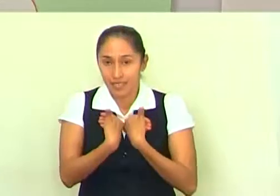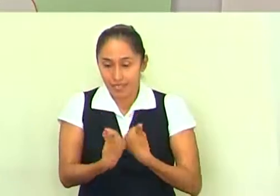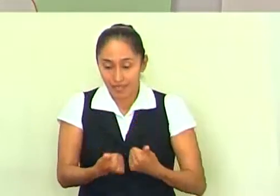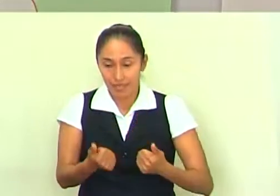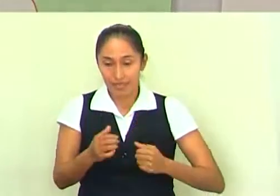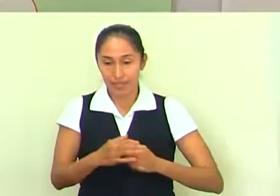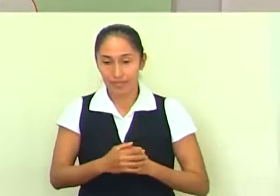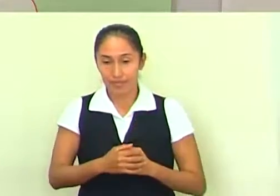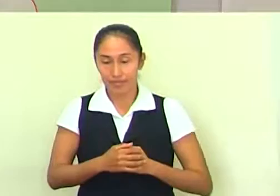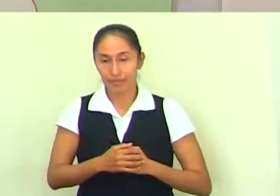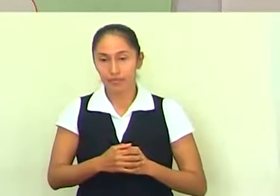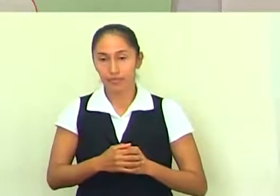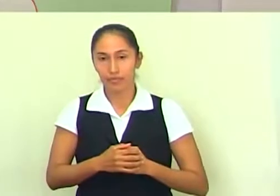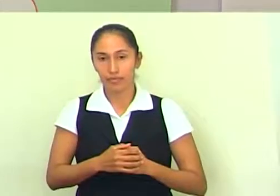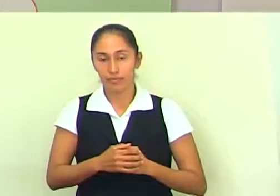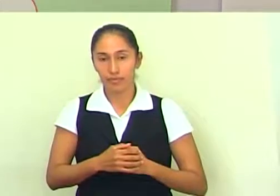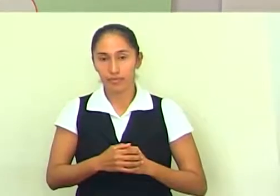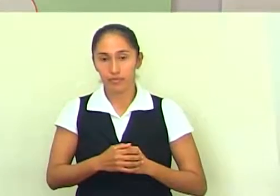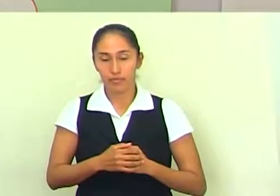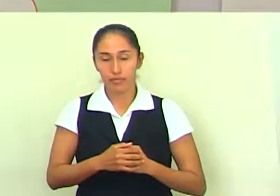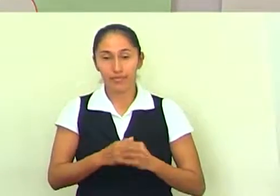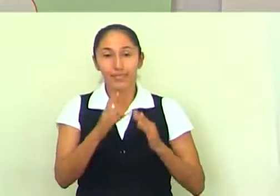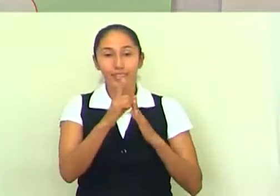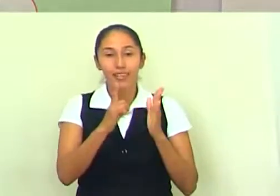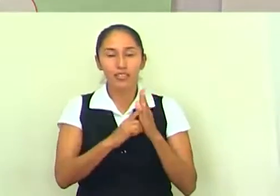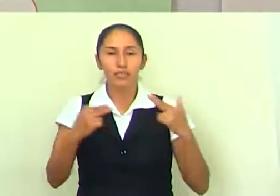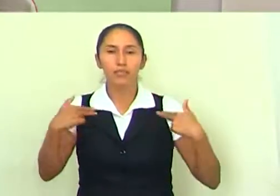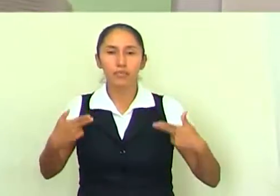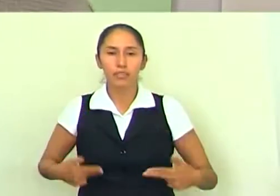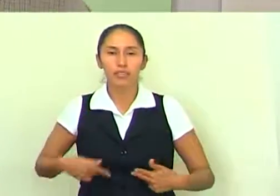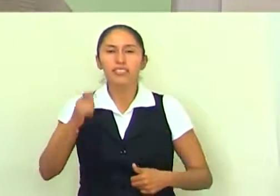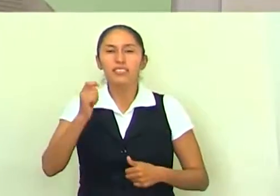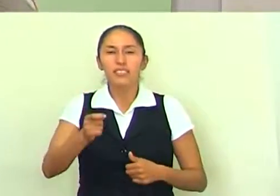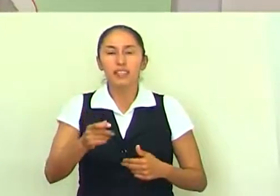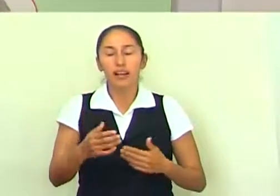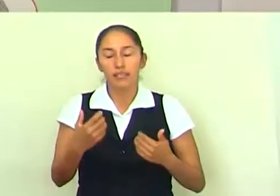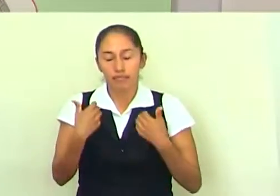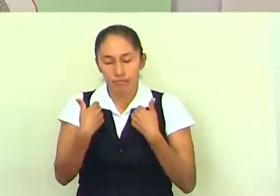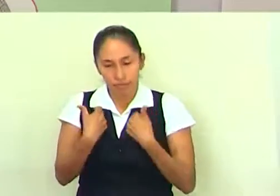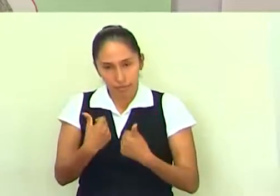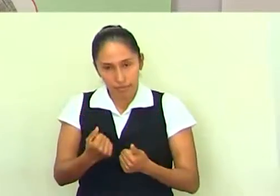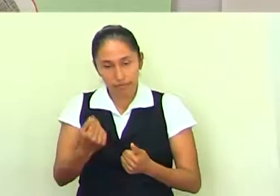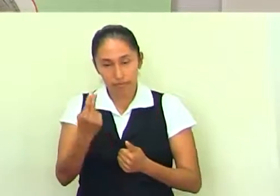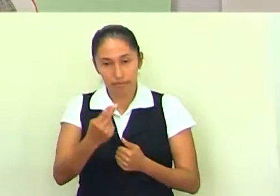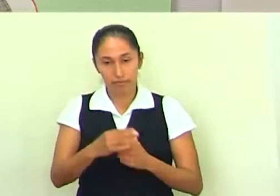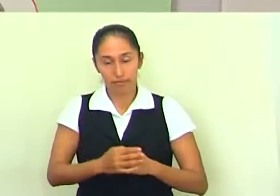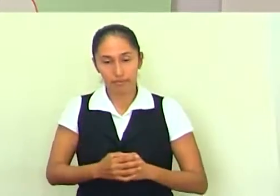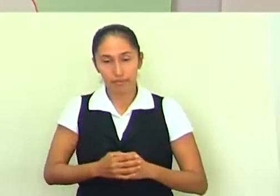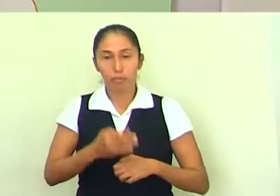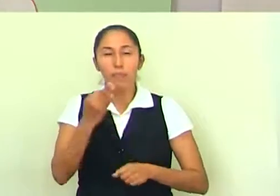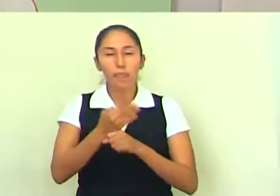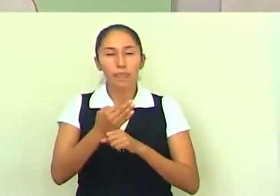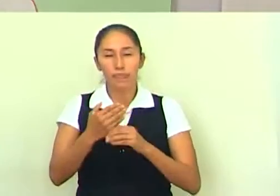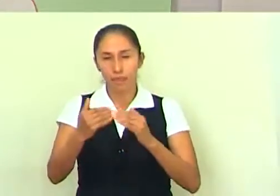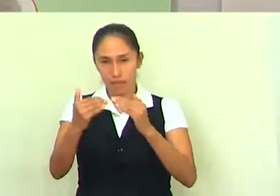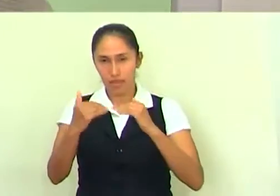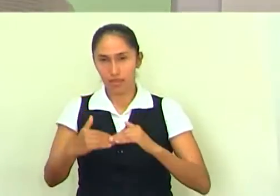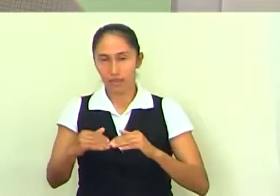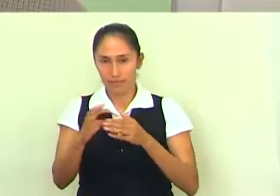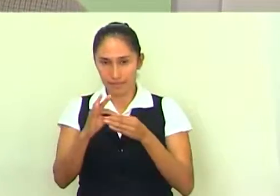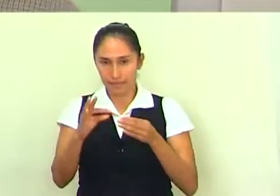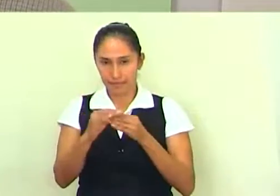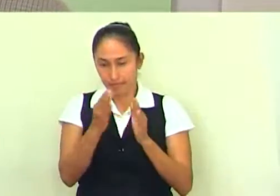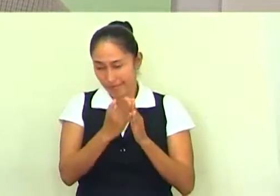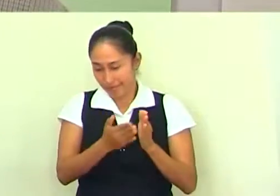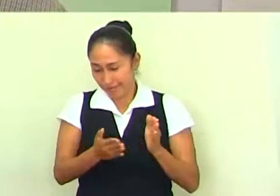entiende los derechos humanos. Y aquí, por el ejercicio que vamos a ir realizando, es